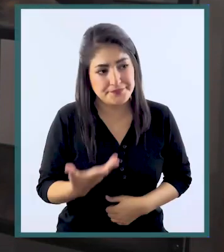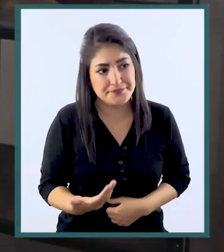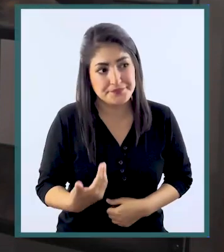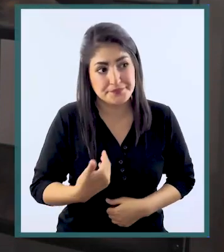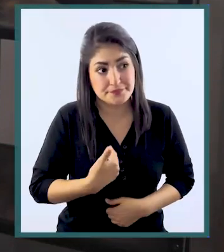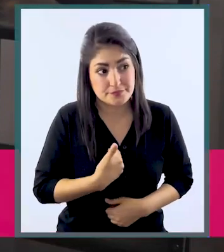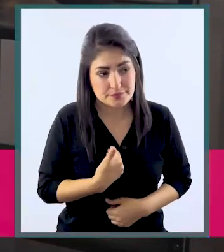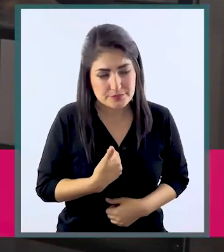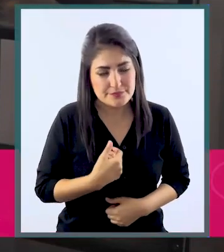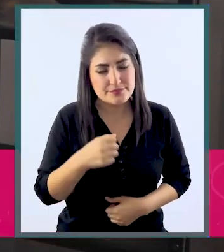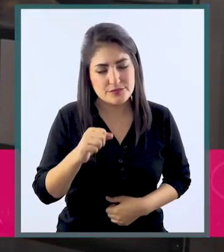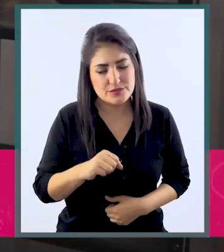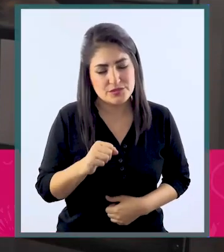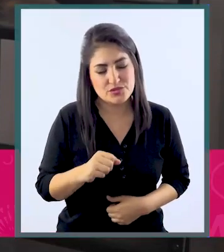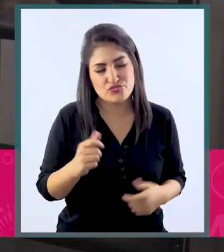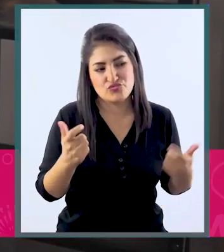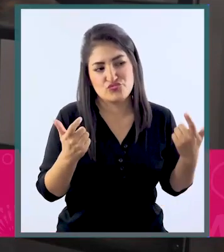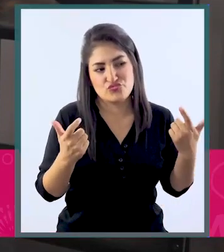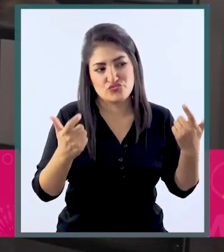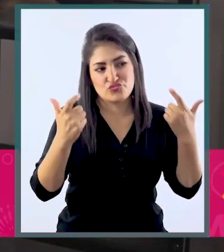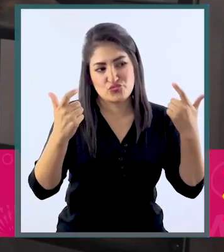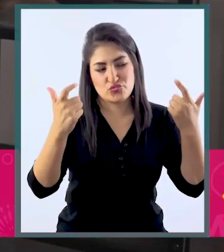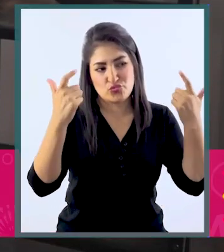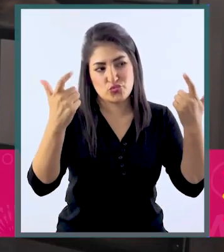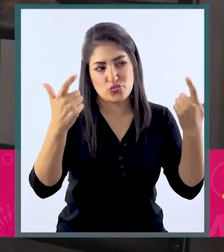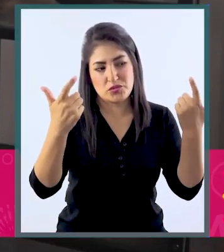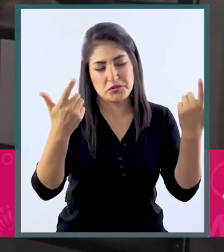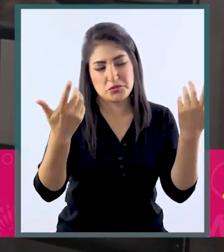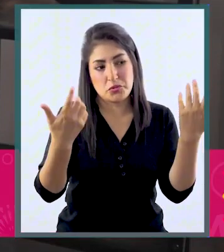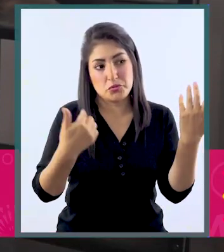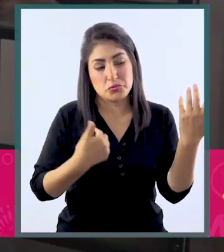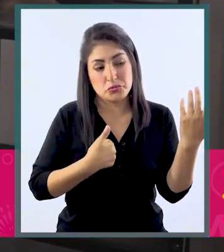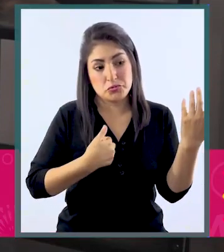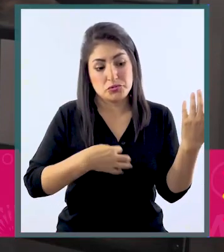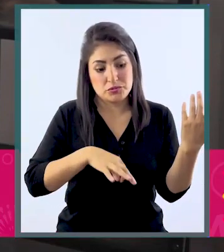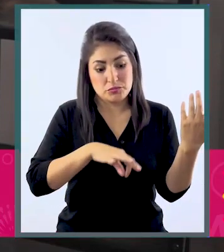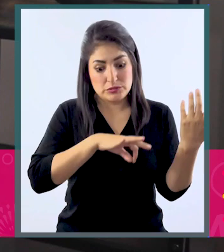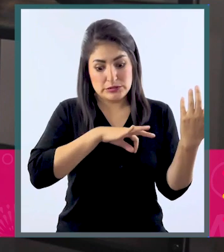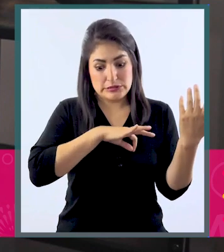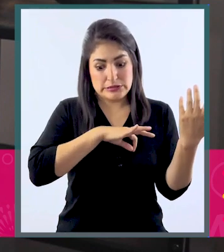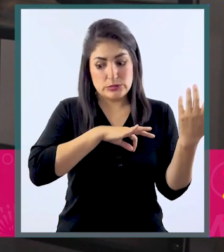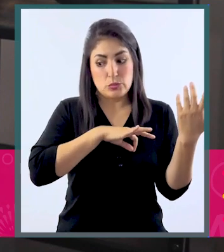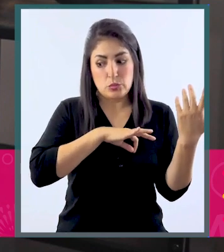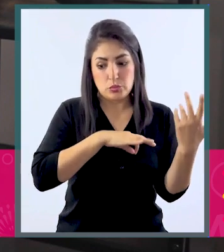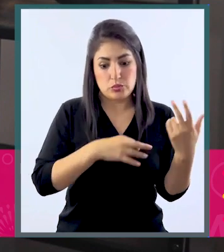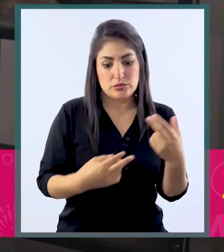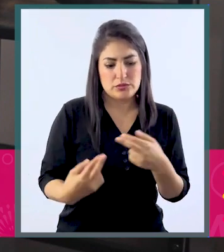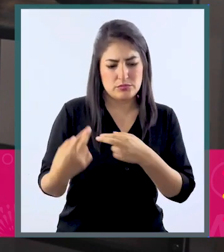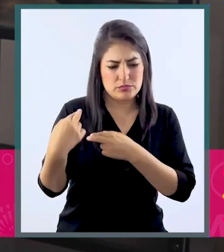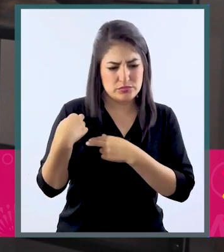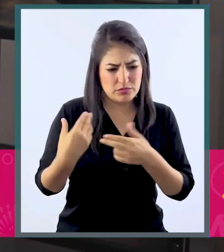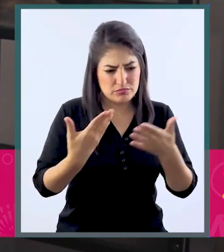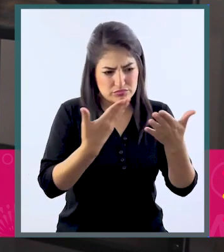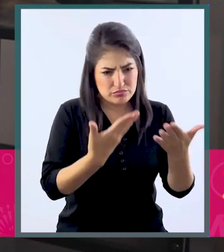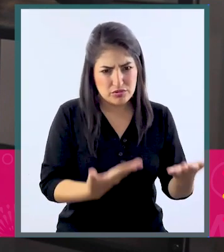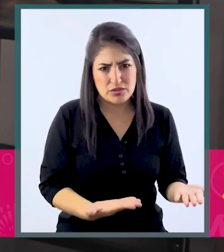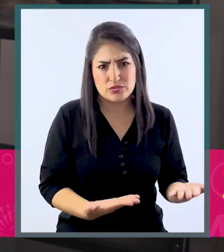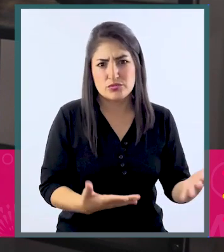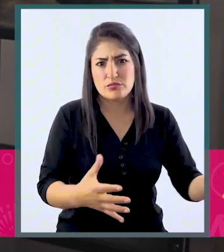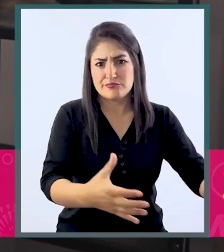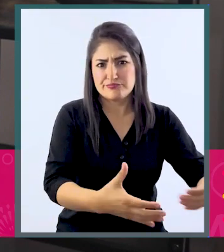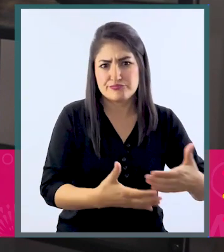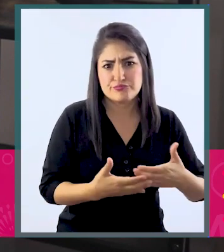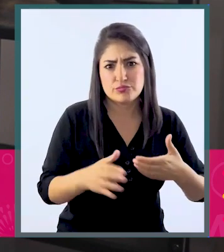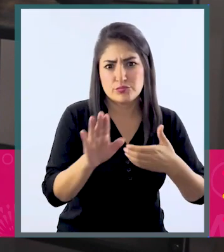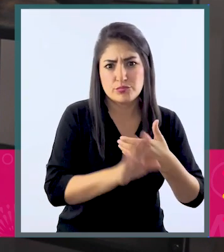Bueno, personalmente yo creo que tuve mucha suerte y tuve el privilegio y asumí sobre todo la responsabilidad de salvar